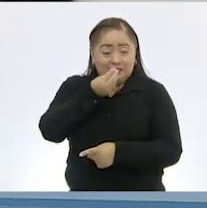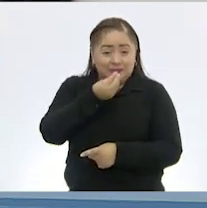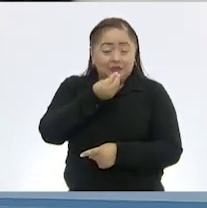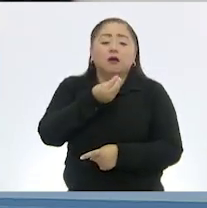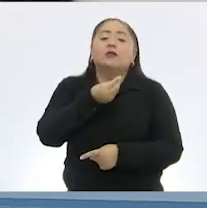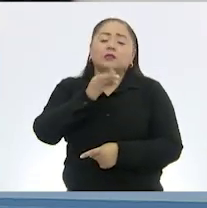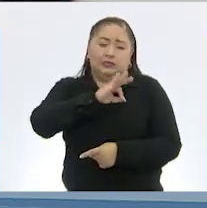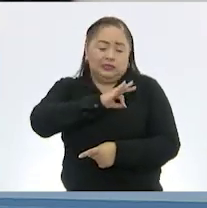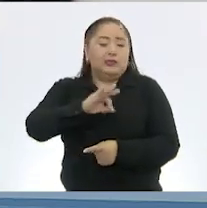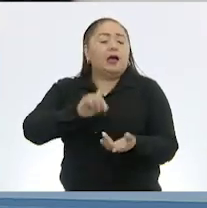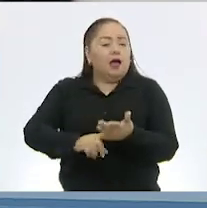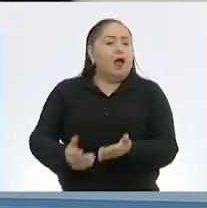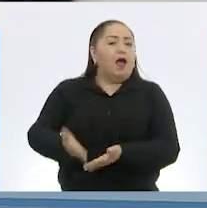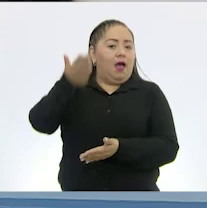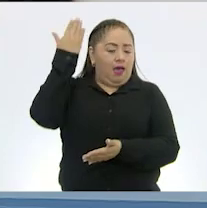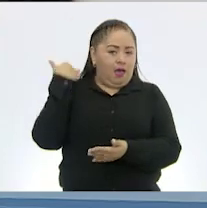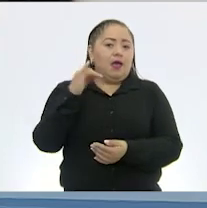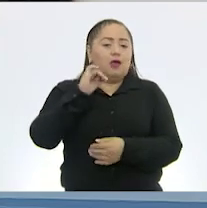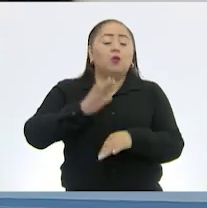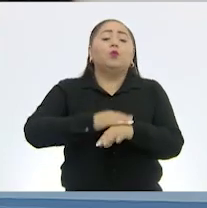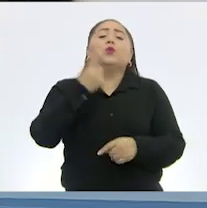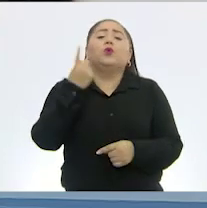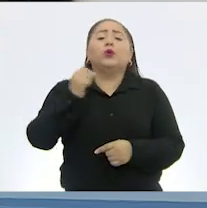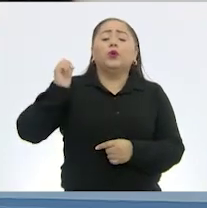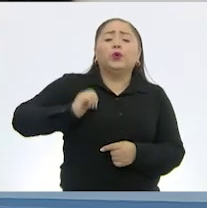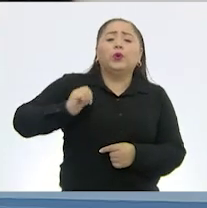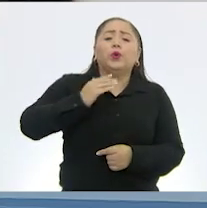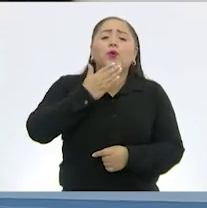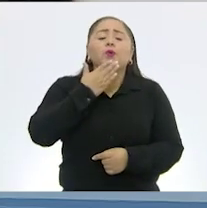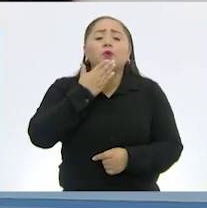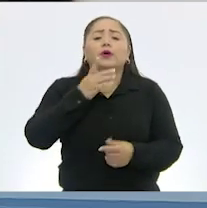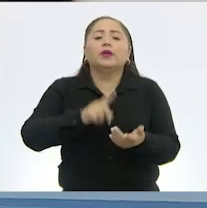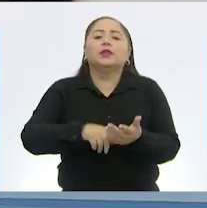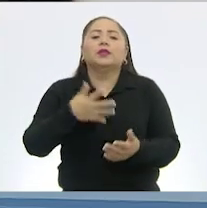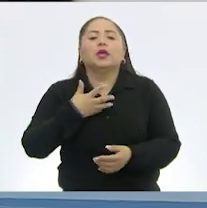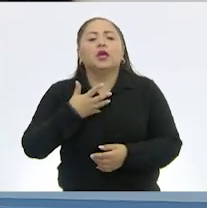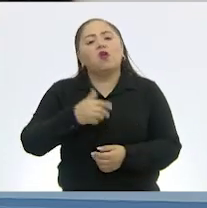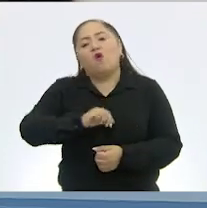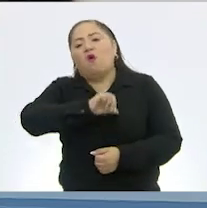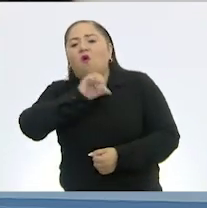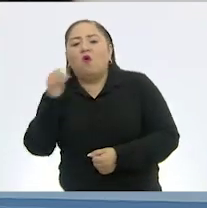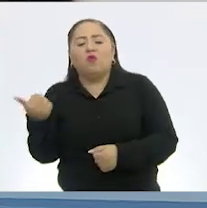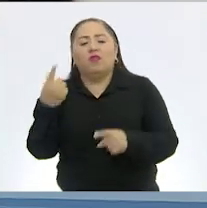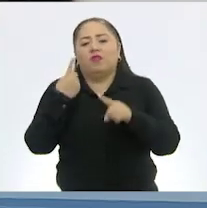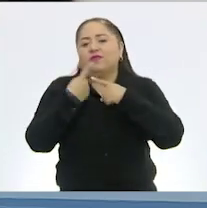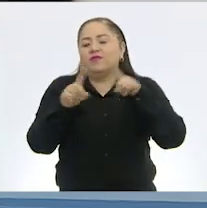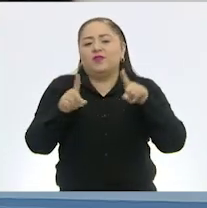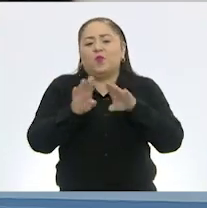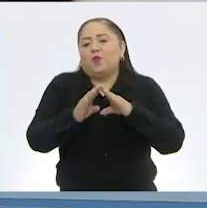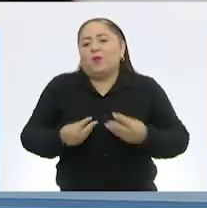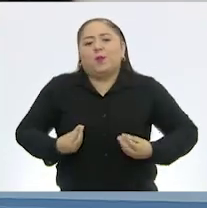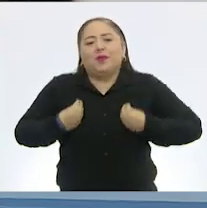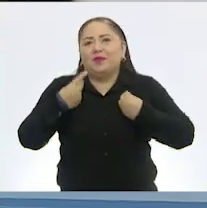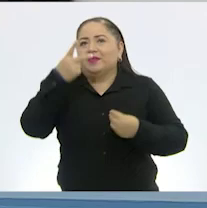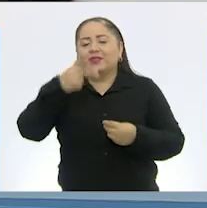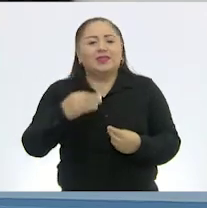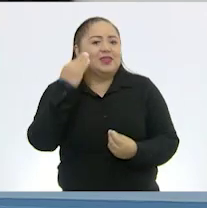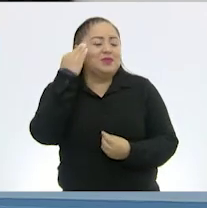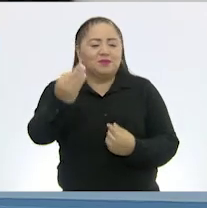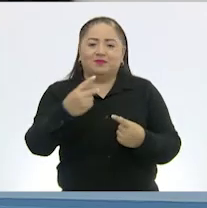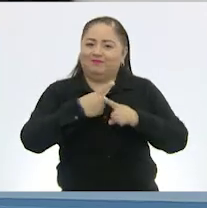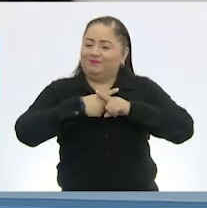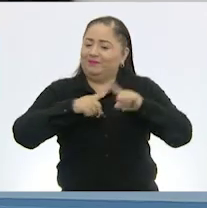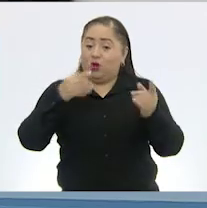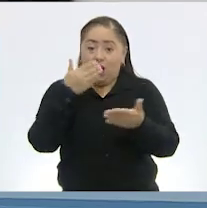se podían consumir porque los mexicas tenían otro tipo de condiciones de vida y no son